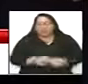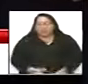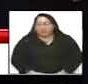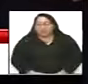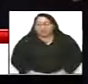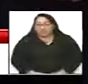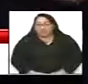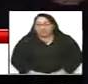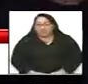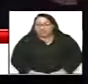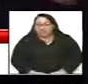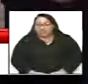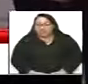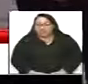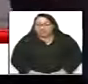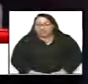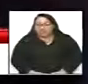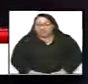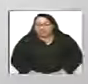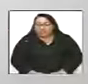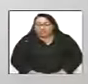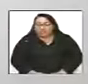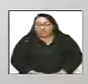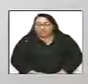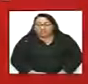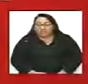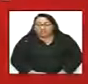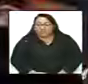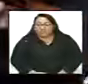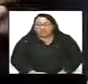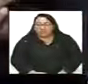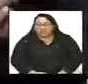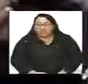es el tema. Gracias. Muchas gracias. Bueno, hoy día...